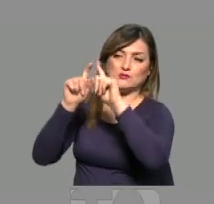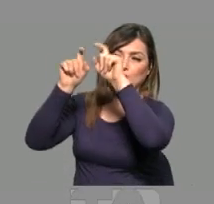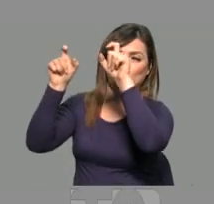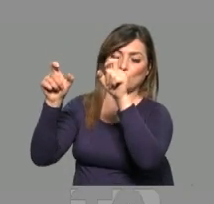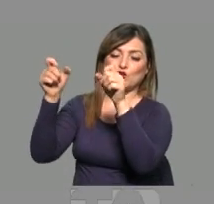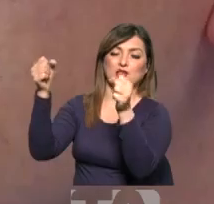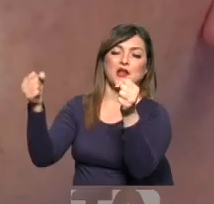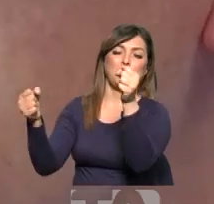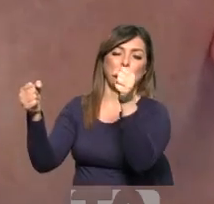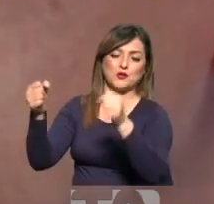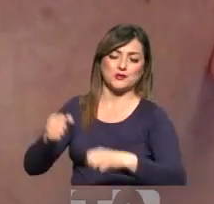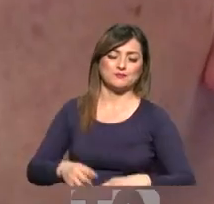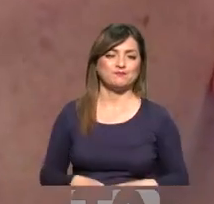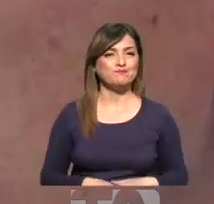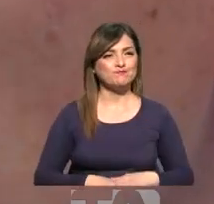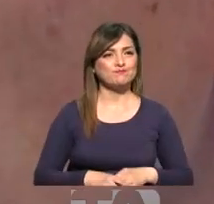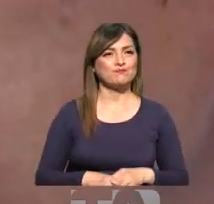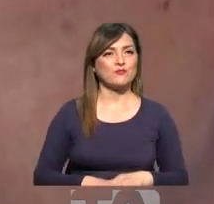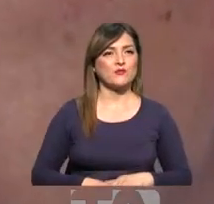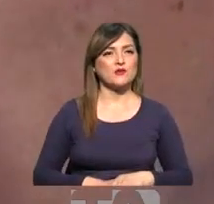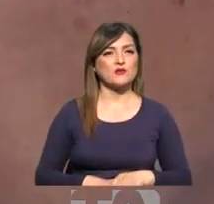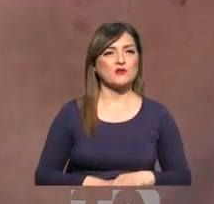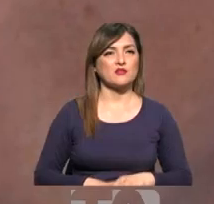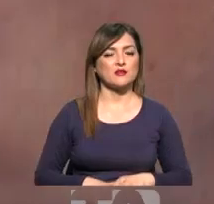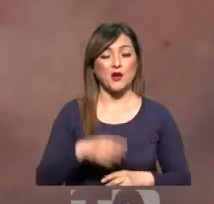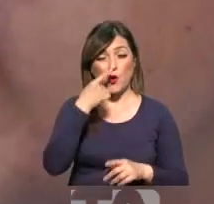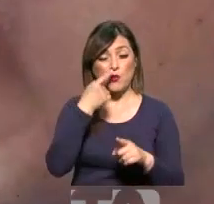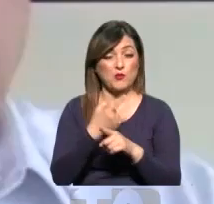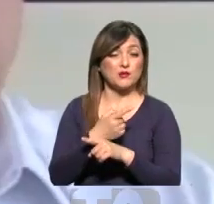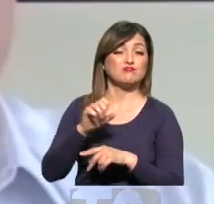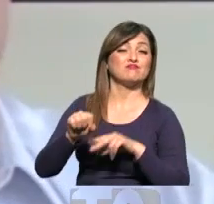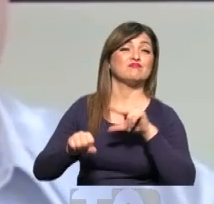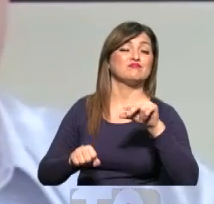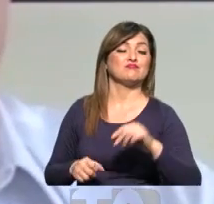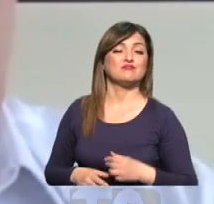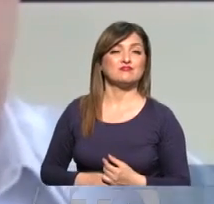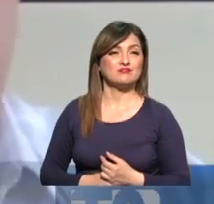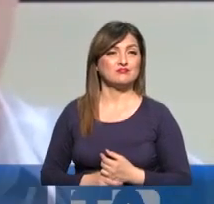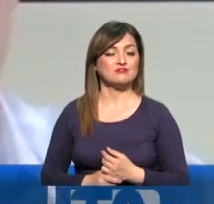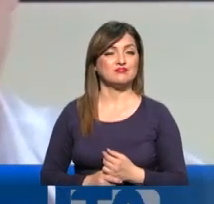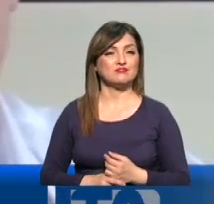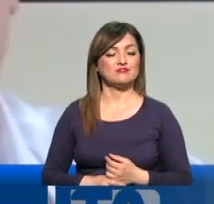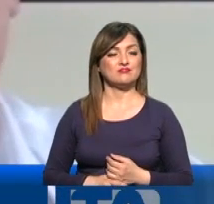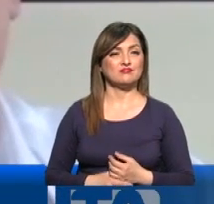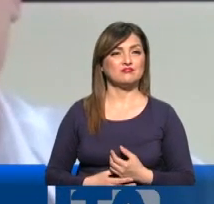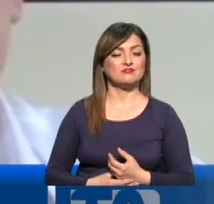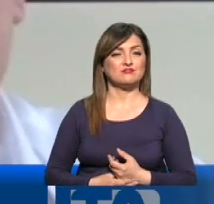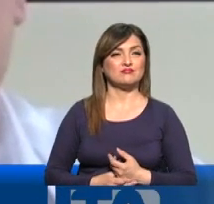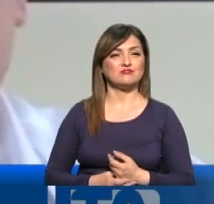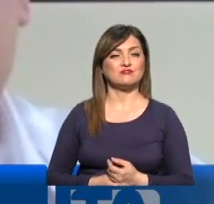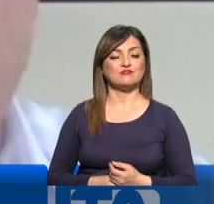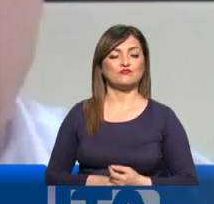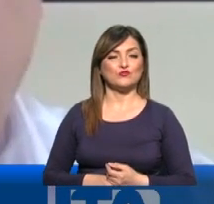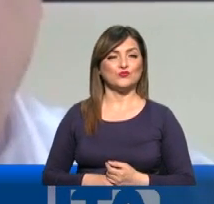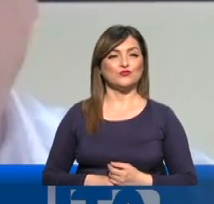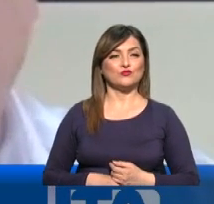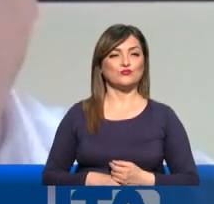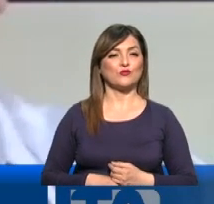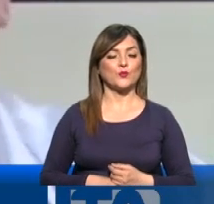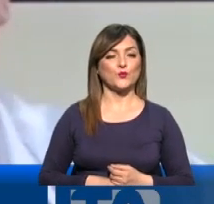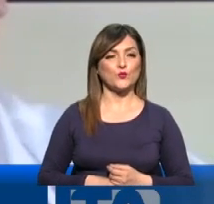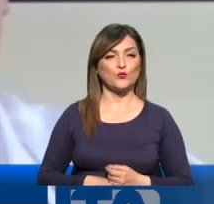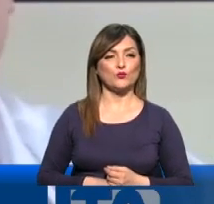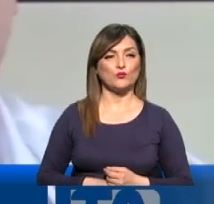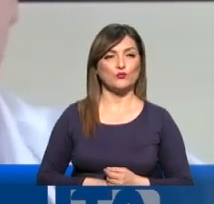empresas de transporte. ¿Existe o no conflicto de intereses? Mire, yo creo que deberíamos ir más bien